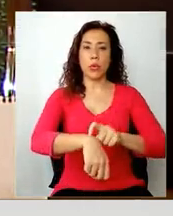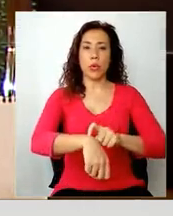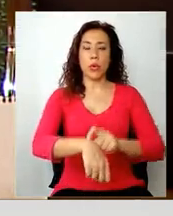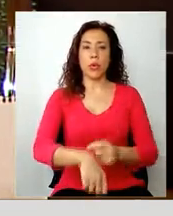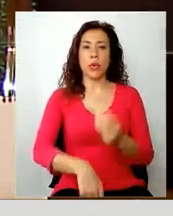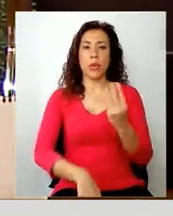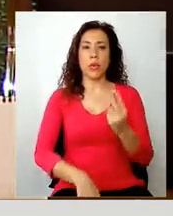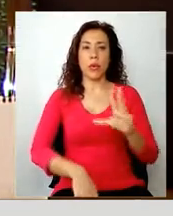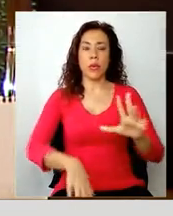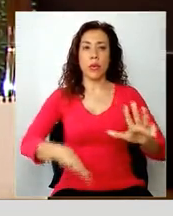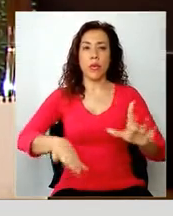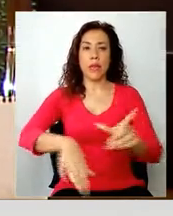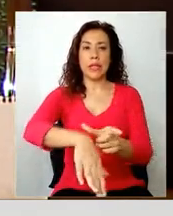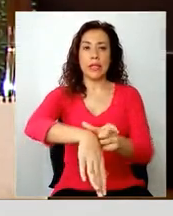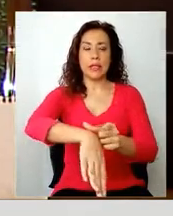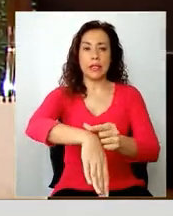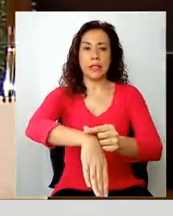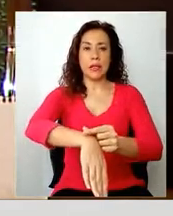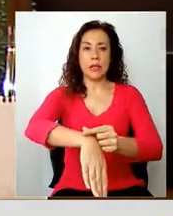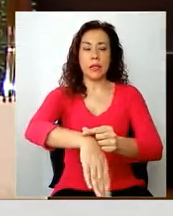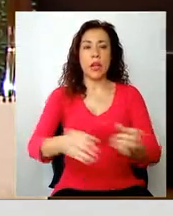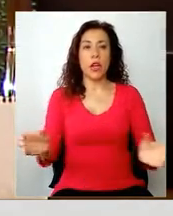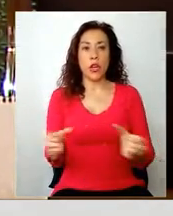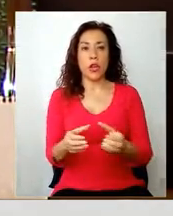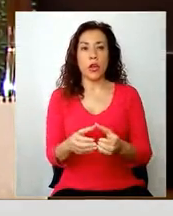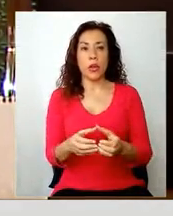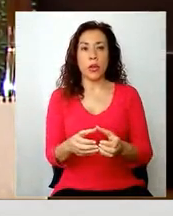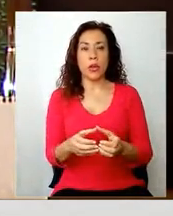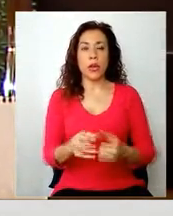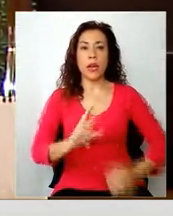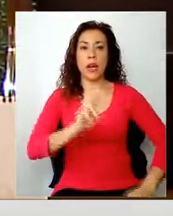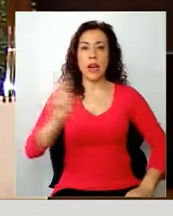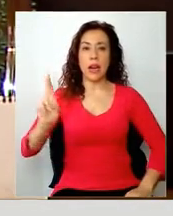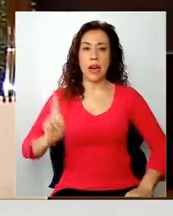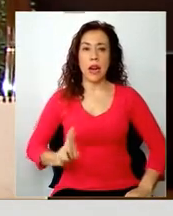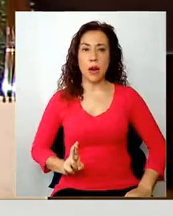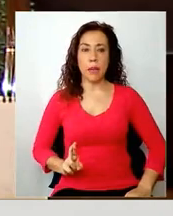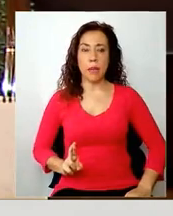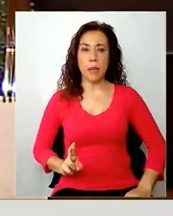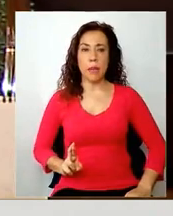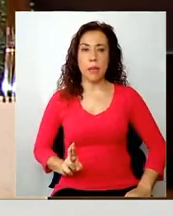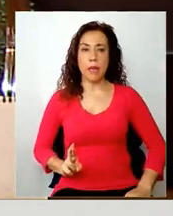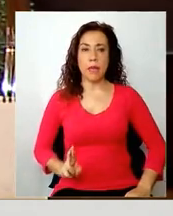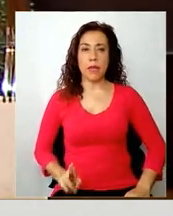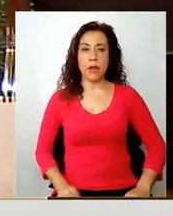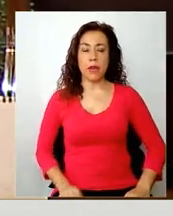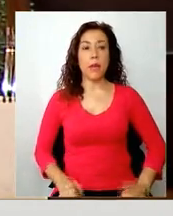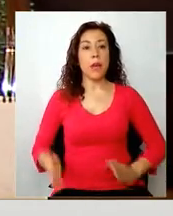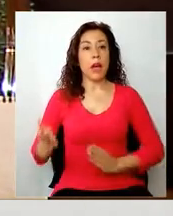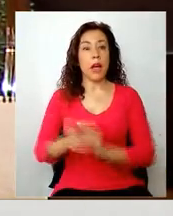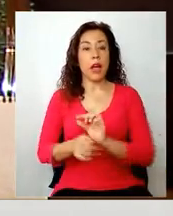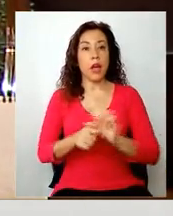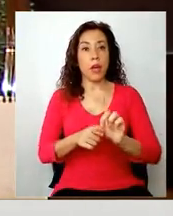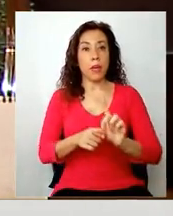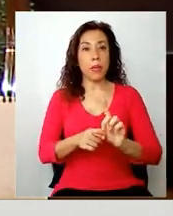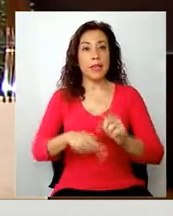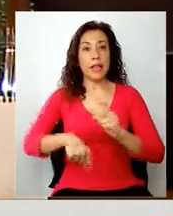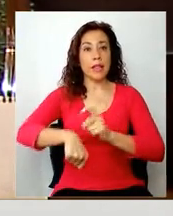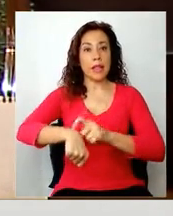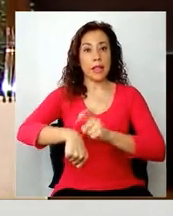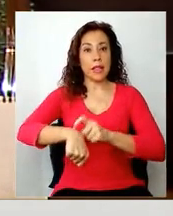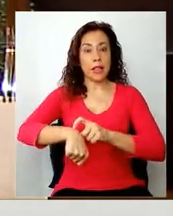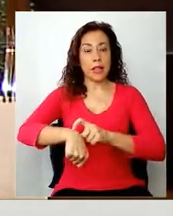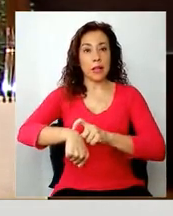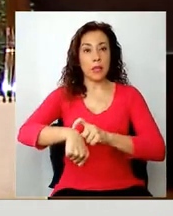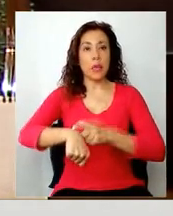segundos al comité del partido republicano para iniciar el tiempo Le ofrezco